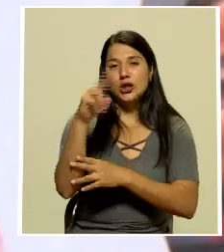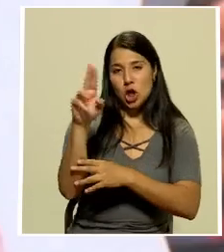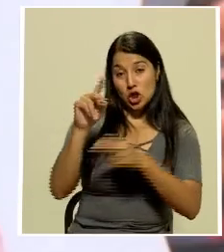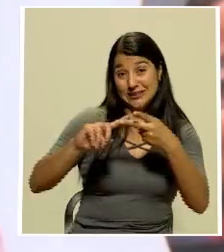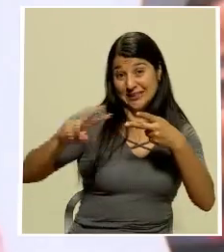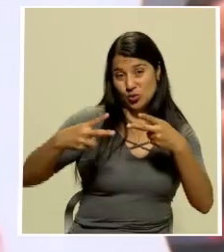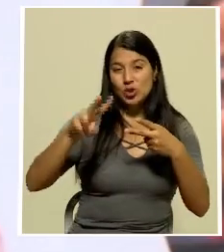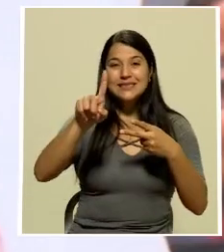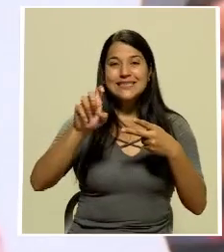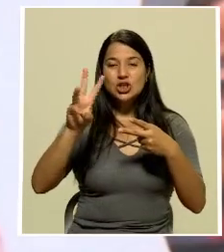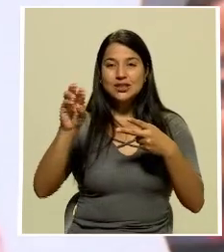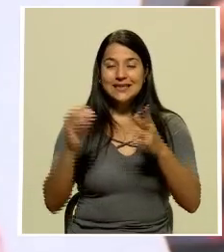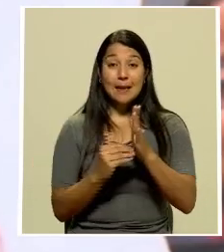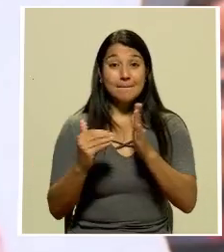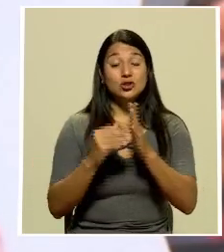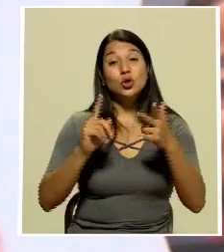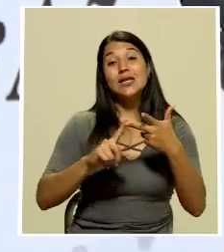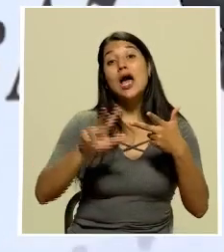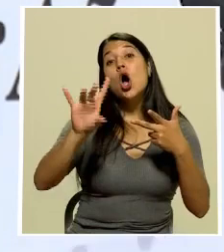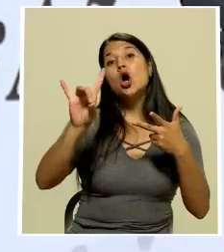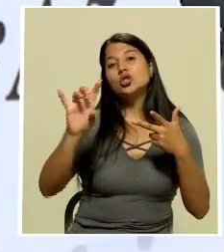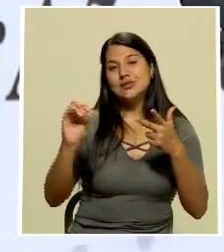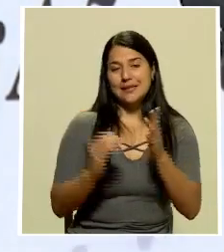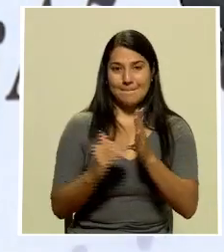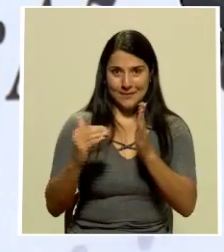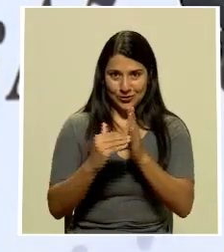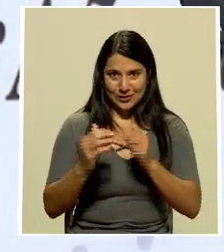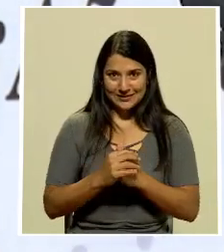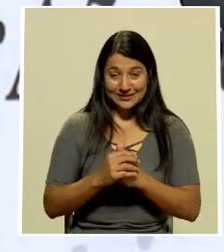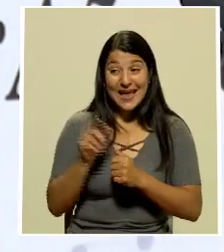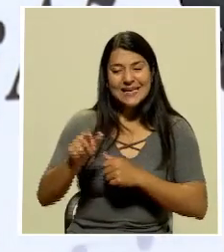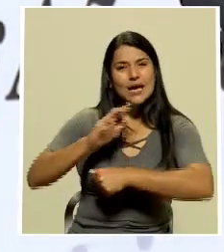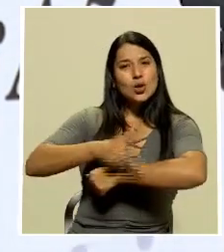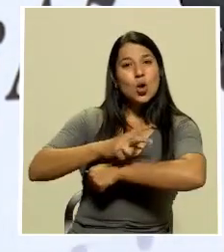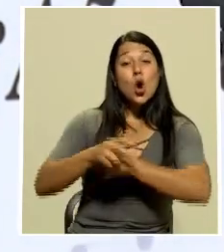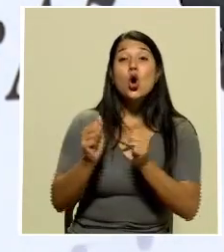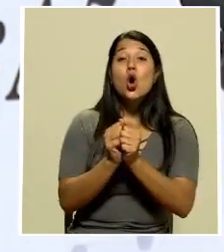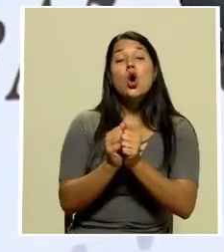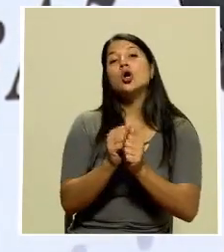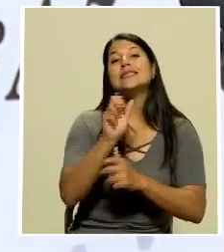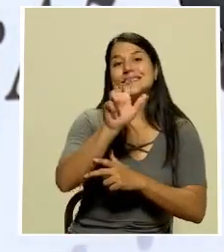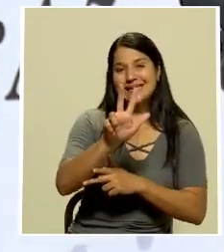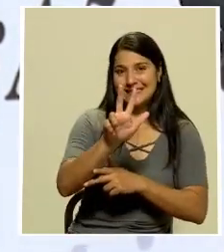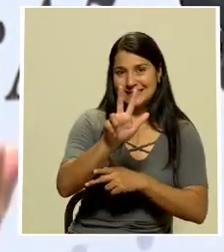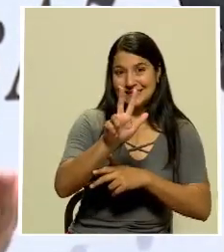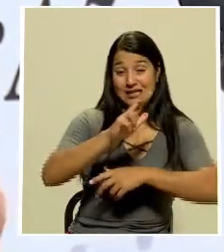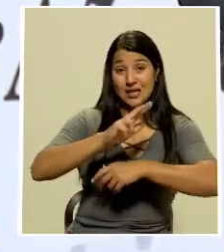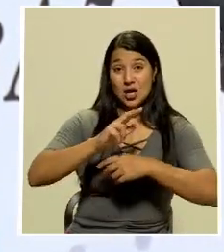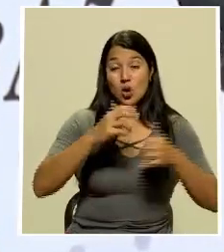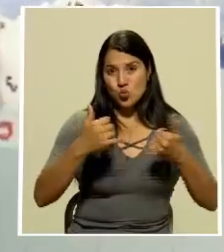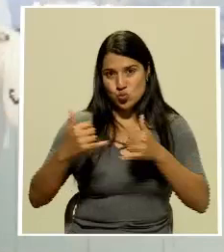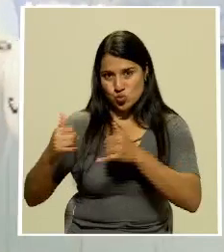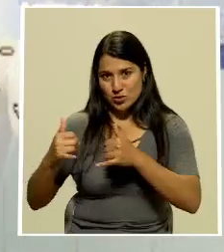de 160 millones y un tercer premio de 80 millones. Se trata de un sorteo con 3 emisiones para un plan de premios que supera